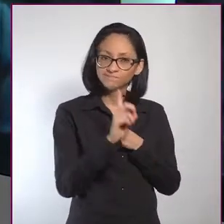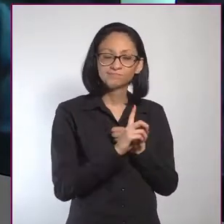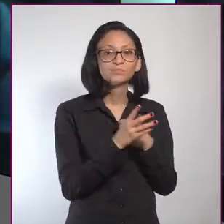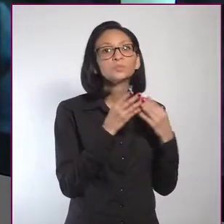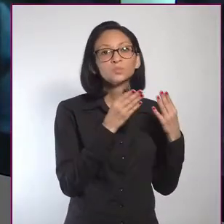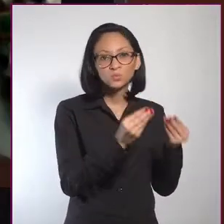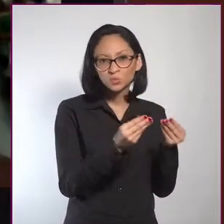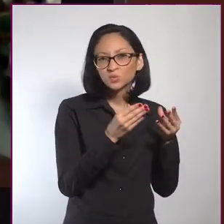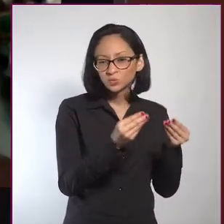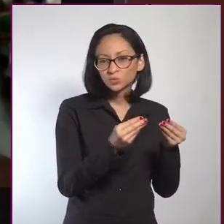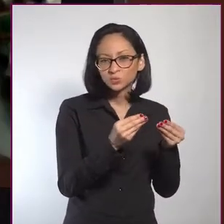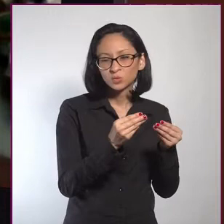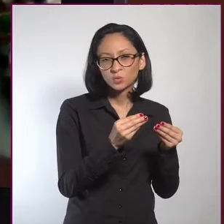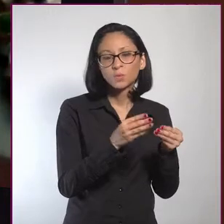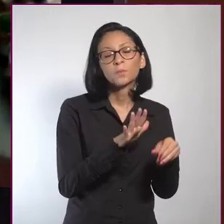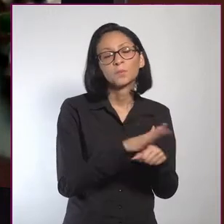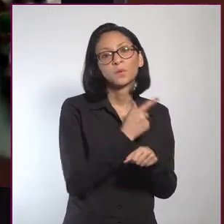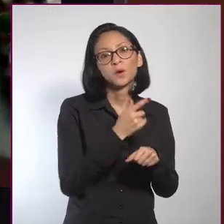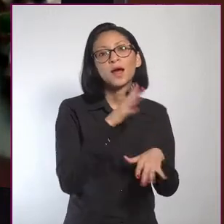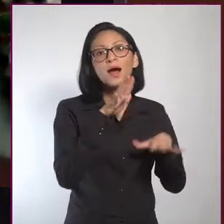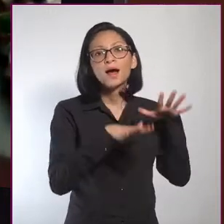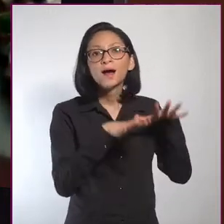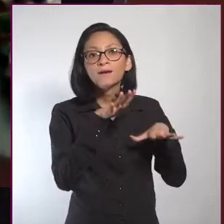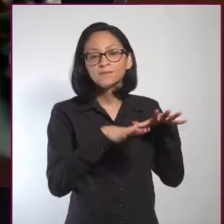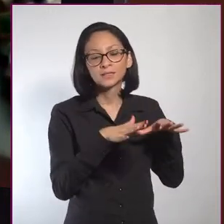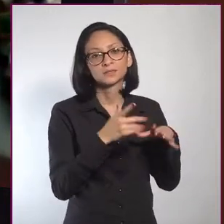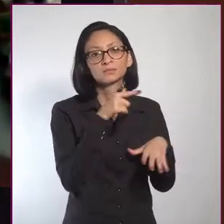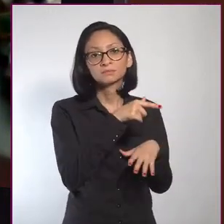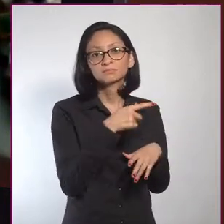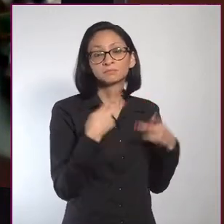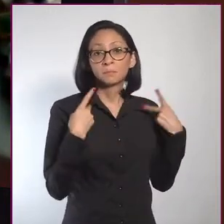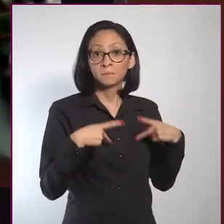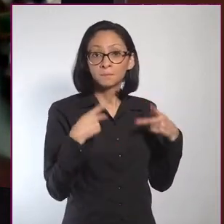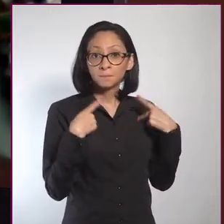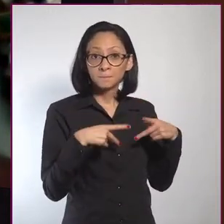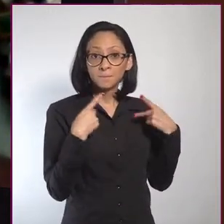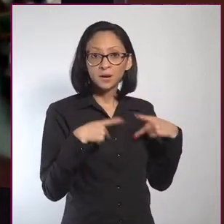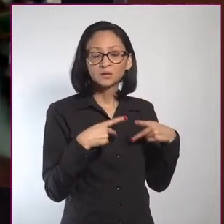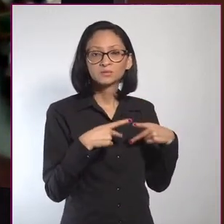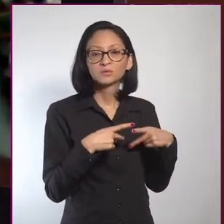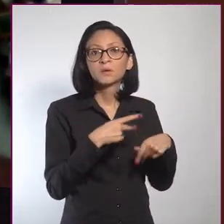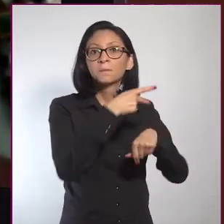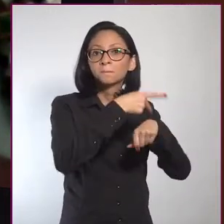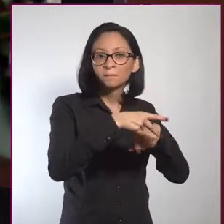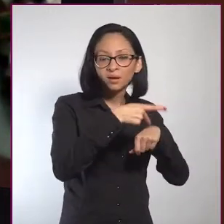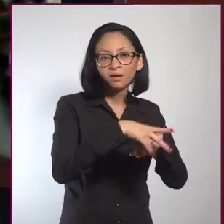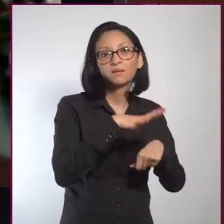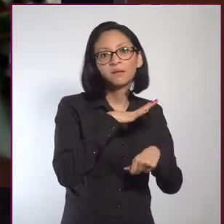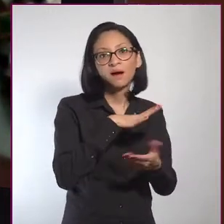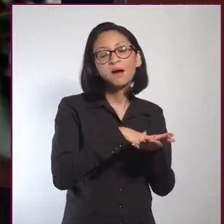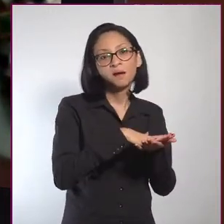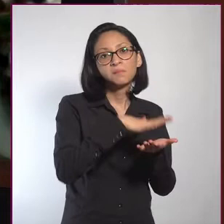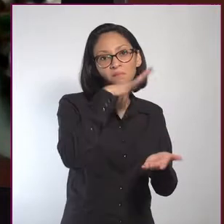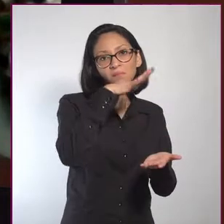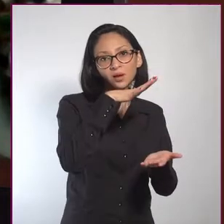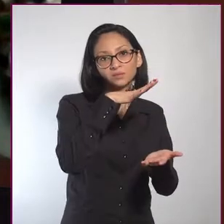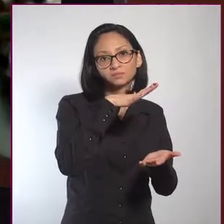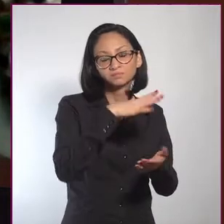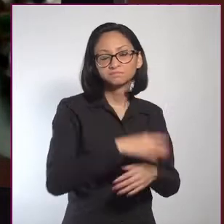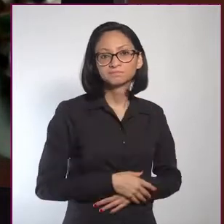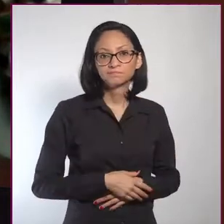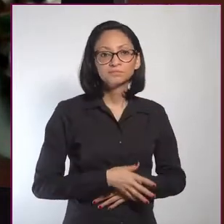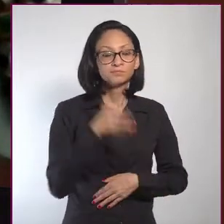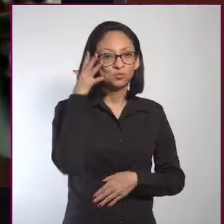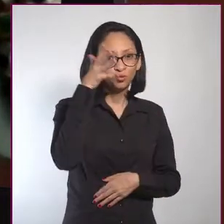las personas. La posibilidad de que uno se mantenga libre de riesgos y de problemas a largo plazo es muy